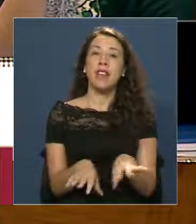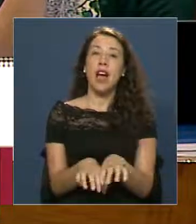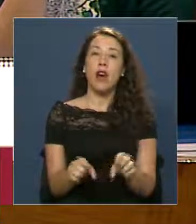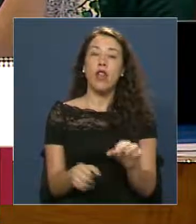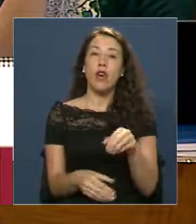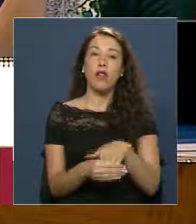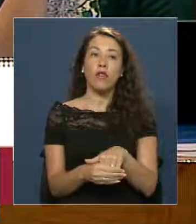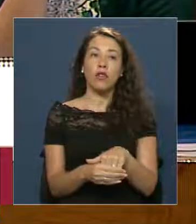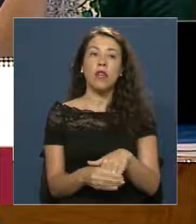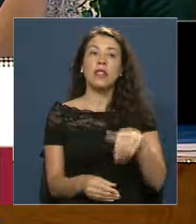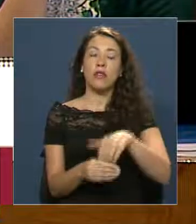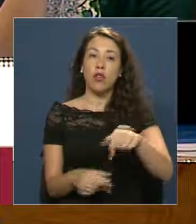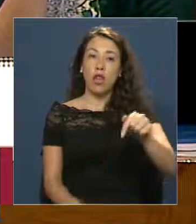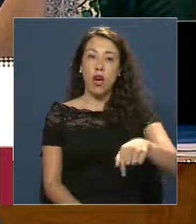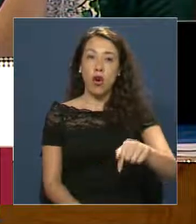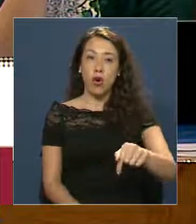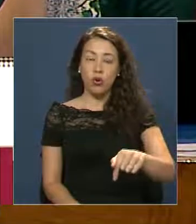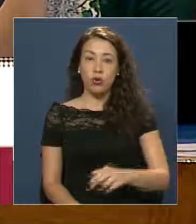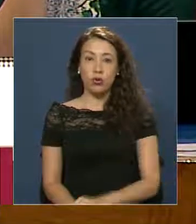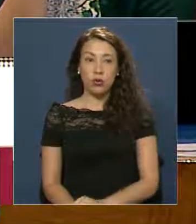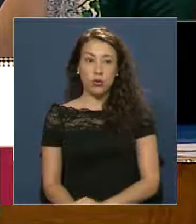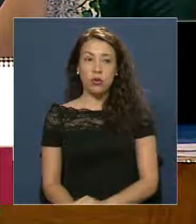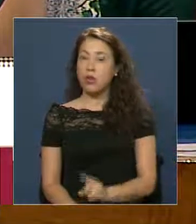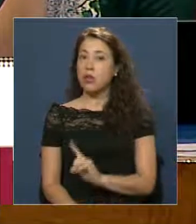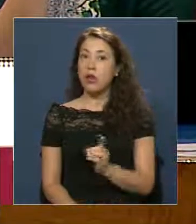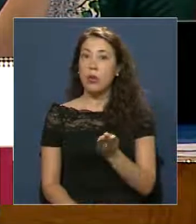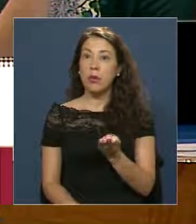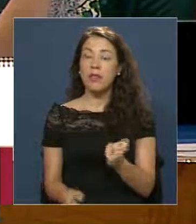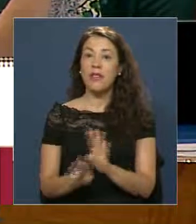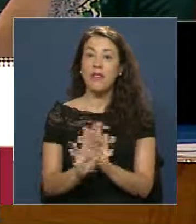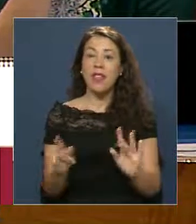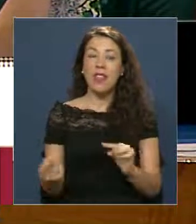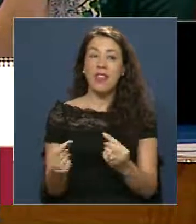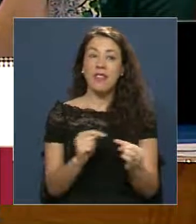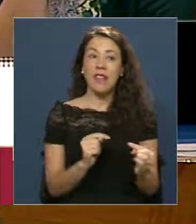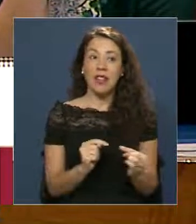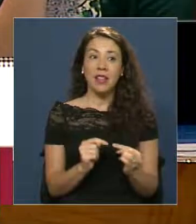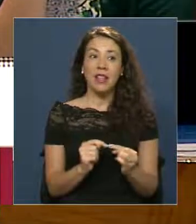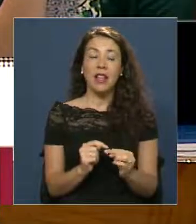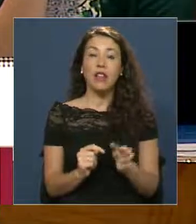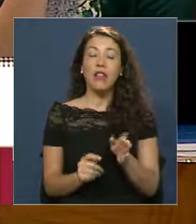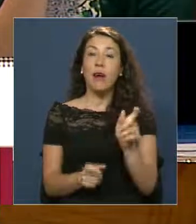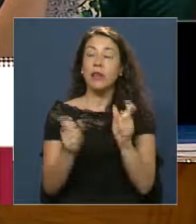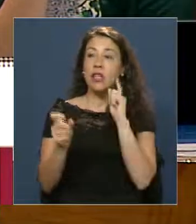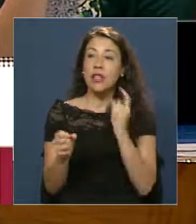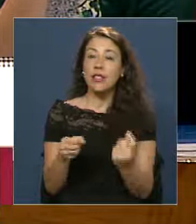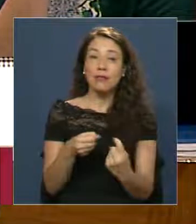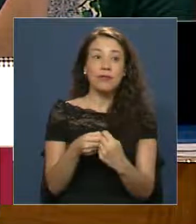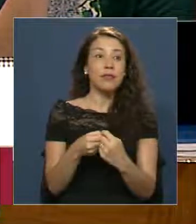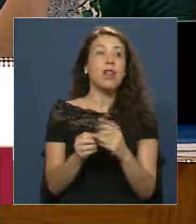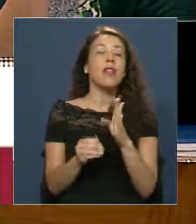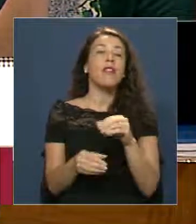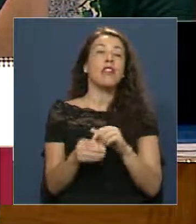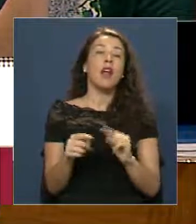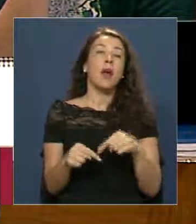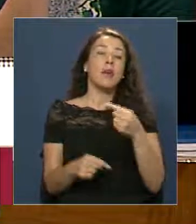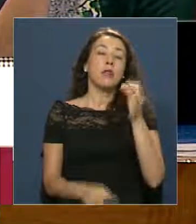o votado, lo votamos hoy día. Si no hay solicitud de cierre de debate y hay todavía personas inscritas, tendremos que votarlo en